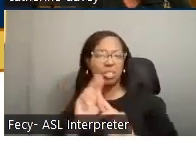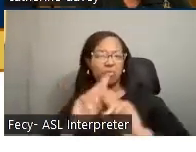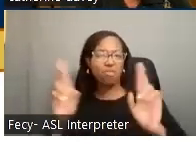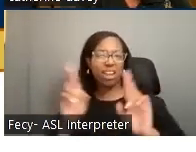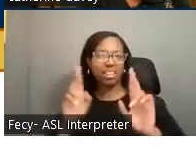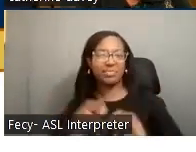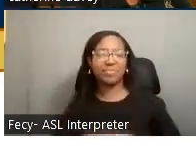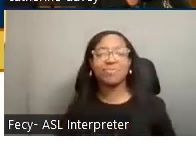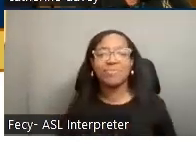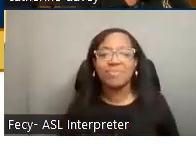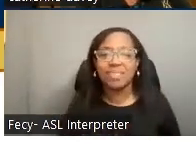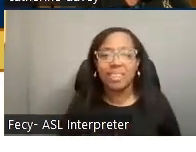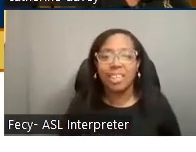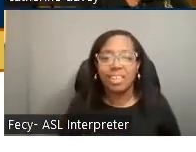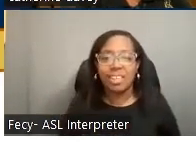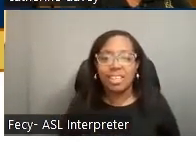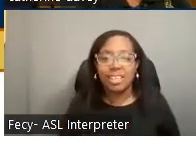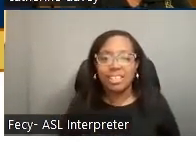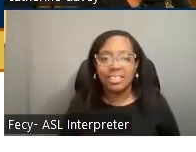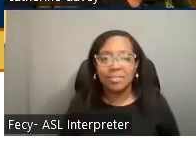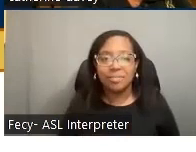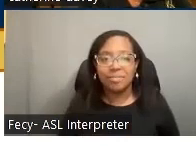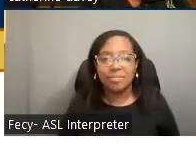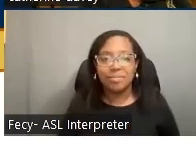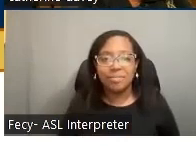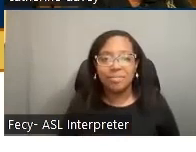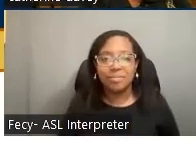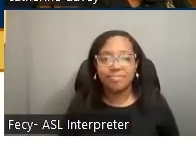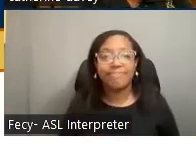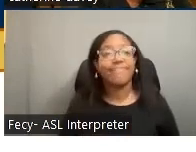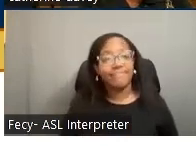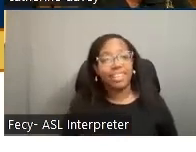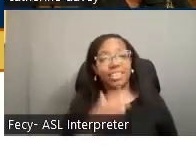persona esté segura. A mí me encanta la imagen del pasarle la corona a otra persona.